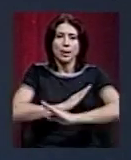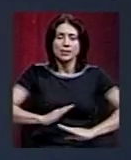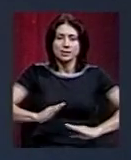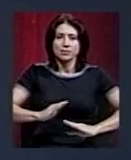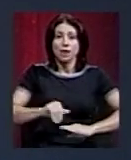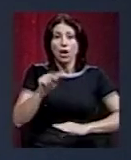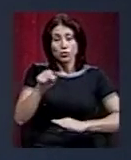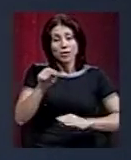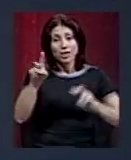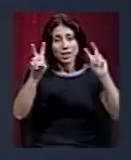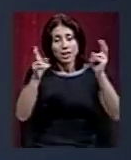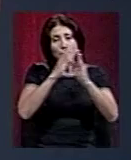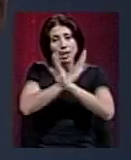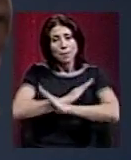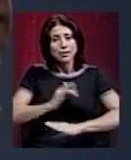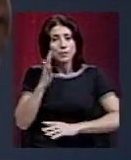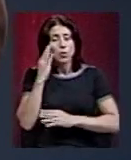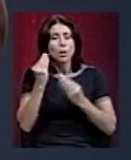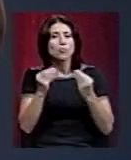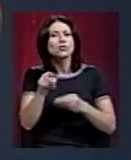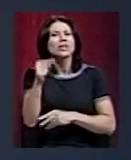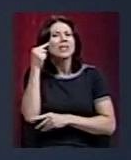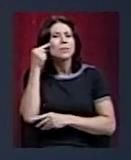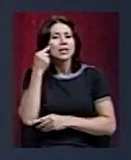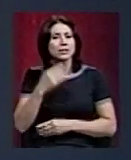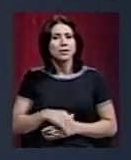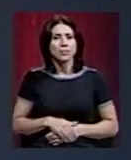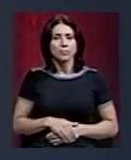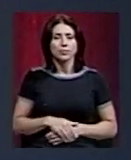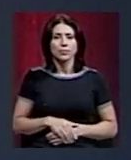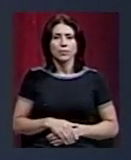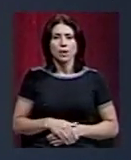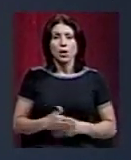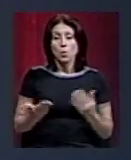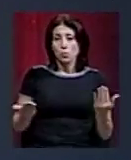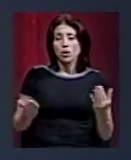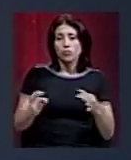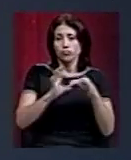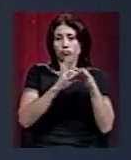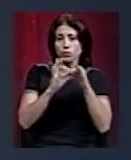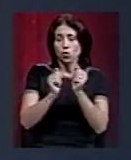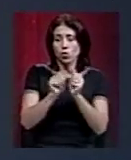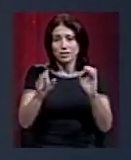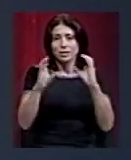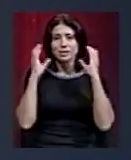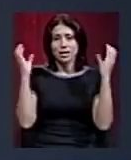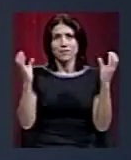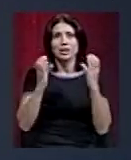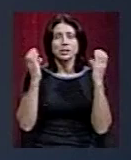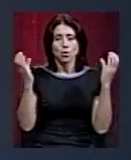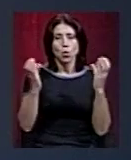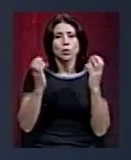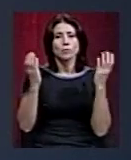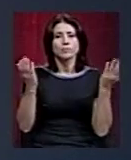mucho, ¿qué piensa? Bueno, en el marco de esta celebración, rápidamente,